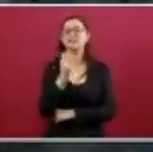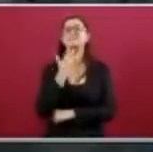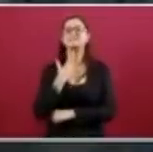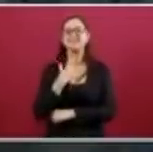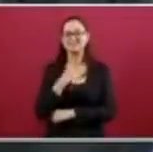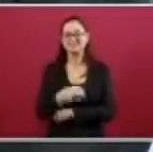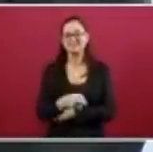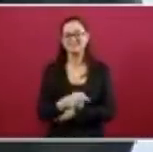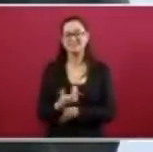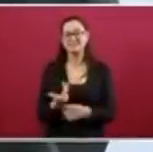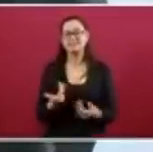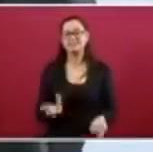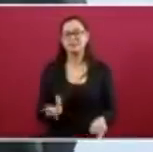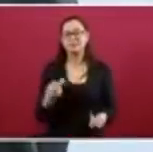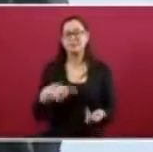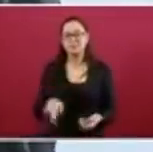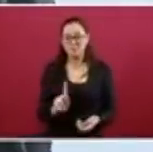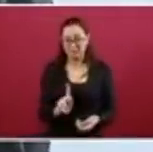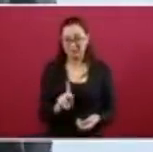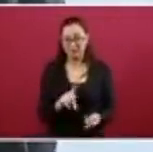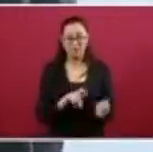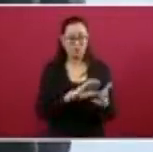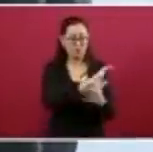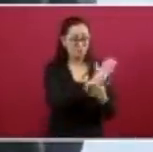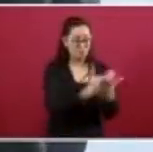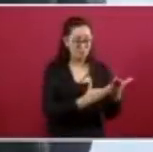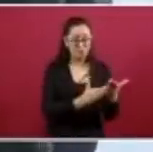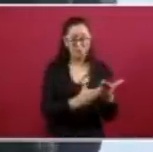Pero esos contratos que